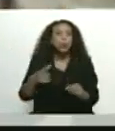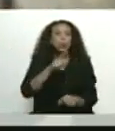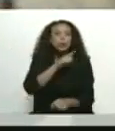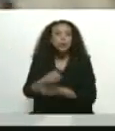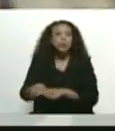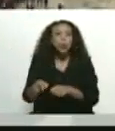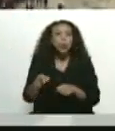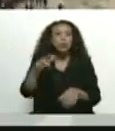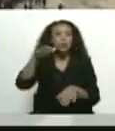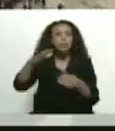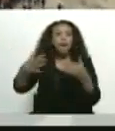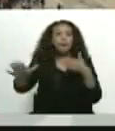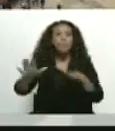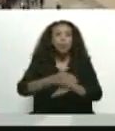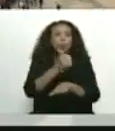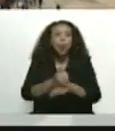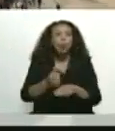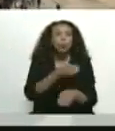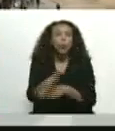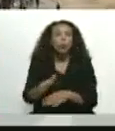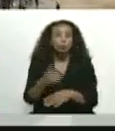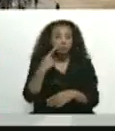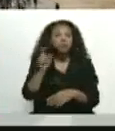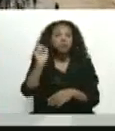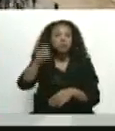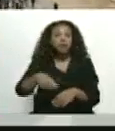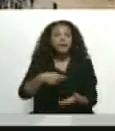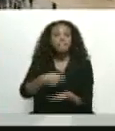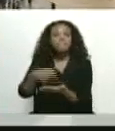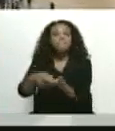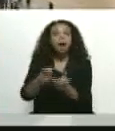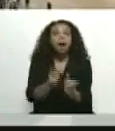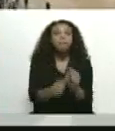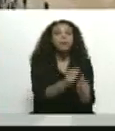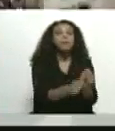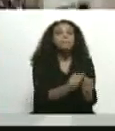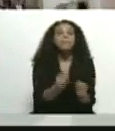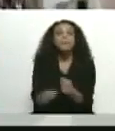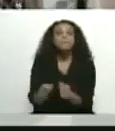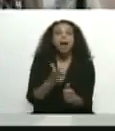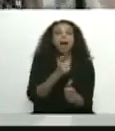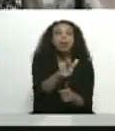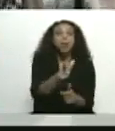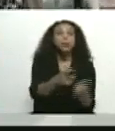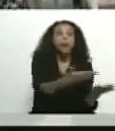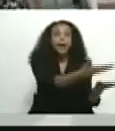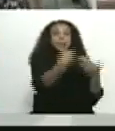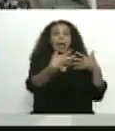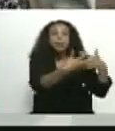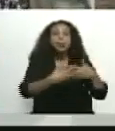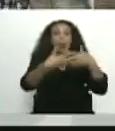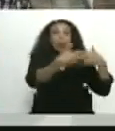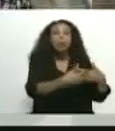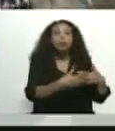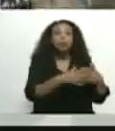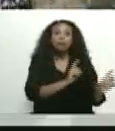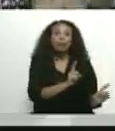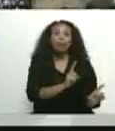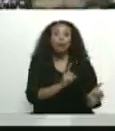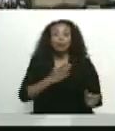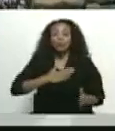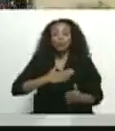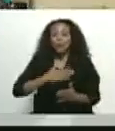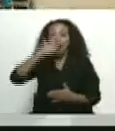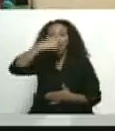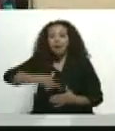nos intervinieran. Ellos se van para un sitio y sí, andan moviendo su platica que les llega del norte. En cambio nosotros movemos la pasión, el